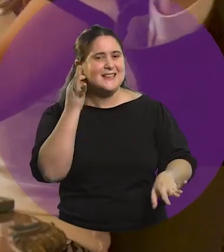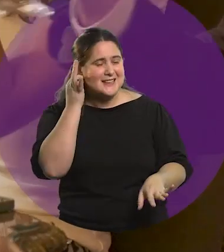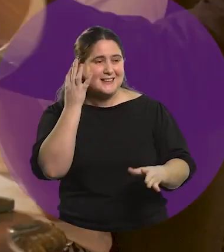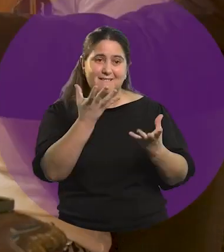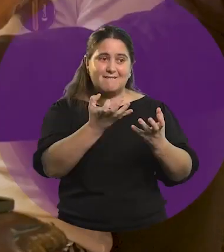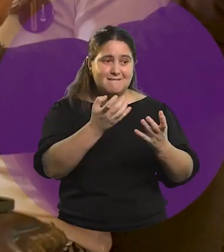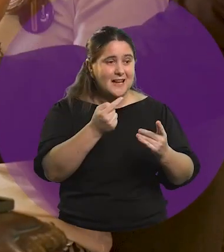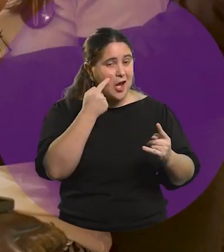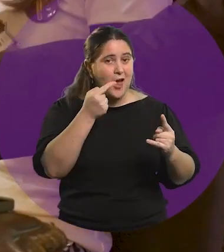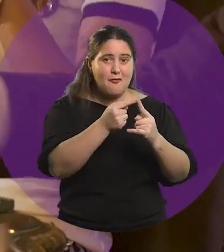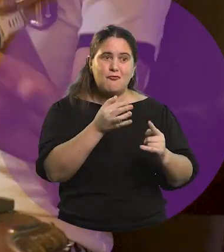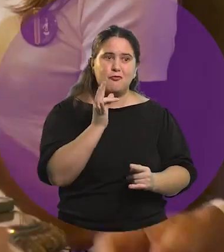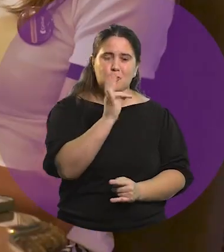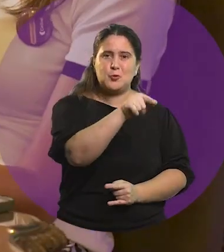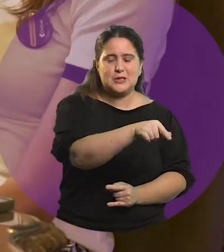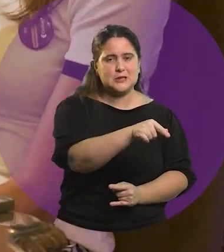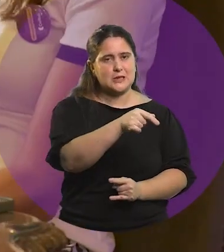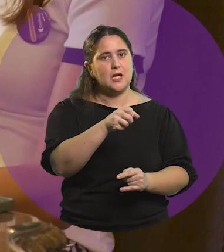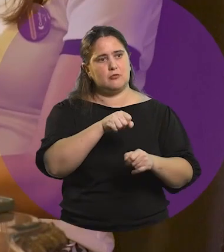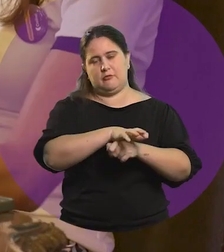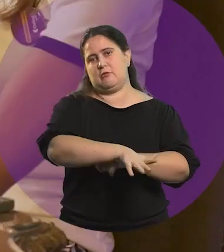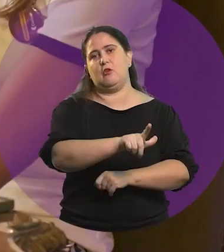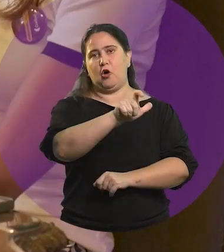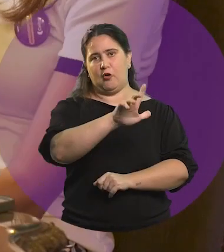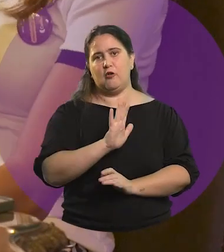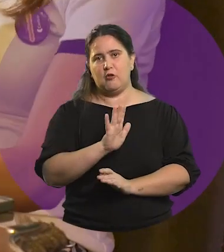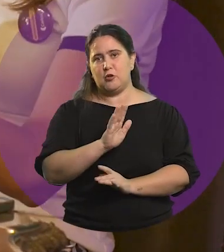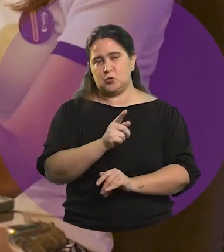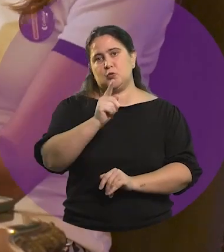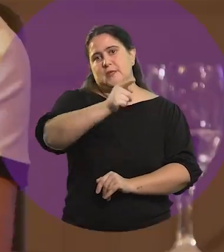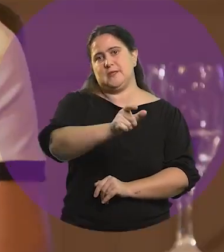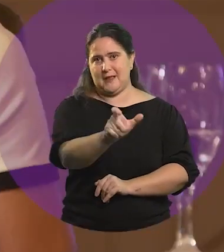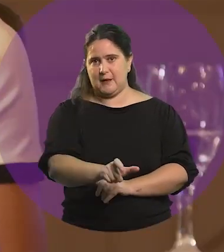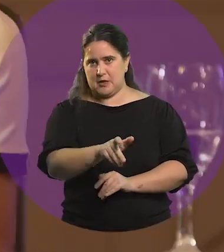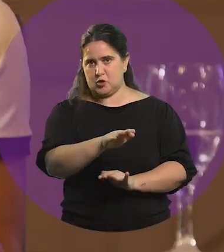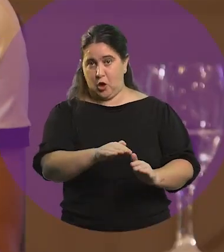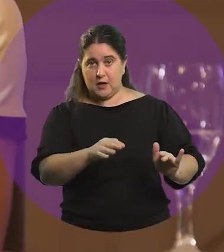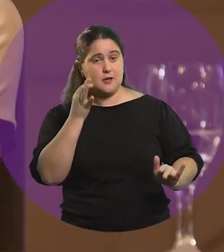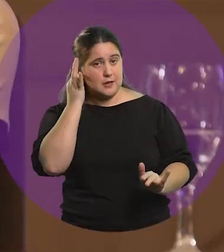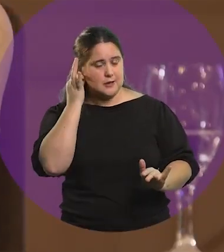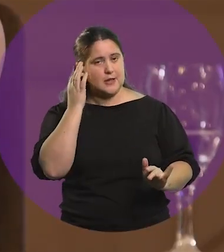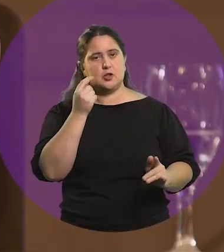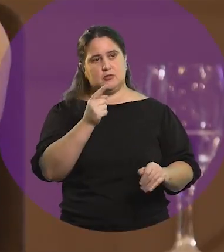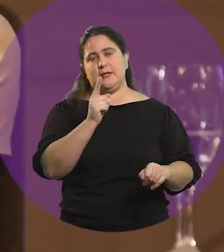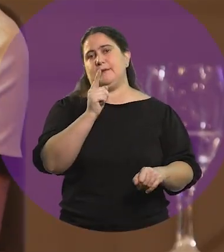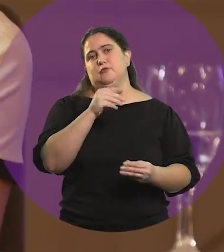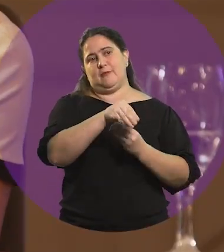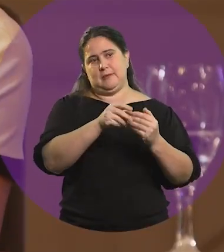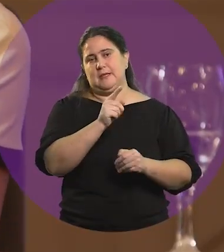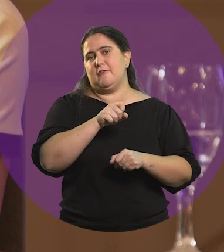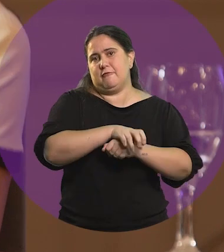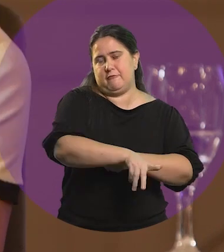esas niñas inciden notablemente en las decisiones que toman, en qué interés van generando en